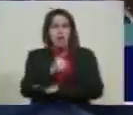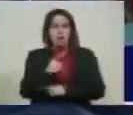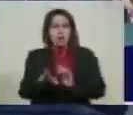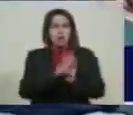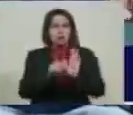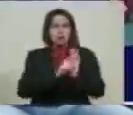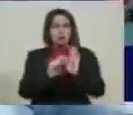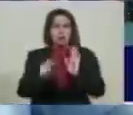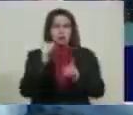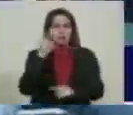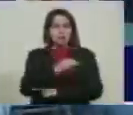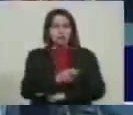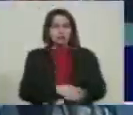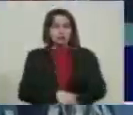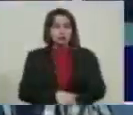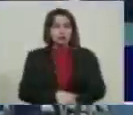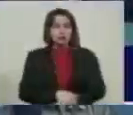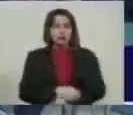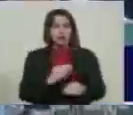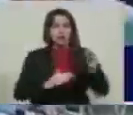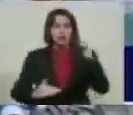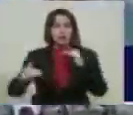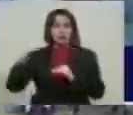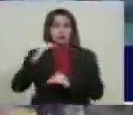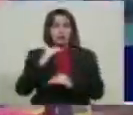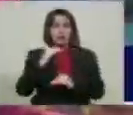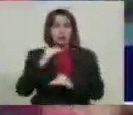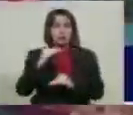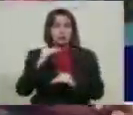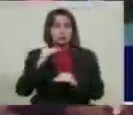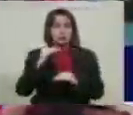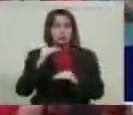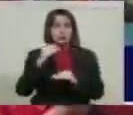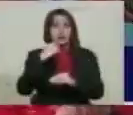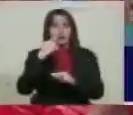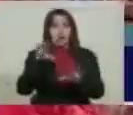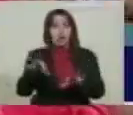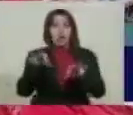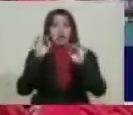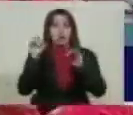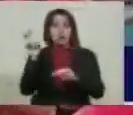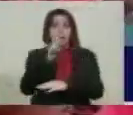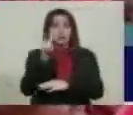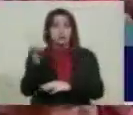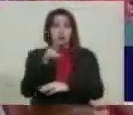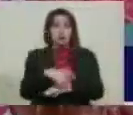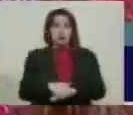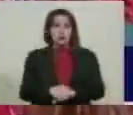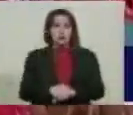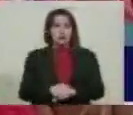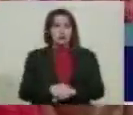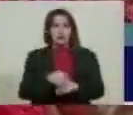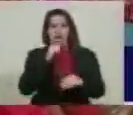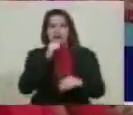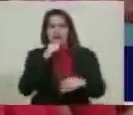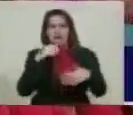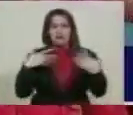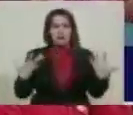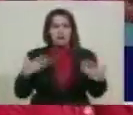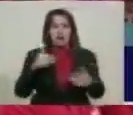constitucional supremo del único que puede elegir en Venezuela, el voto popular.